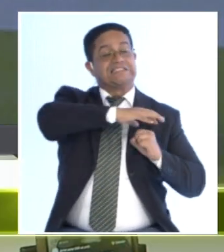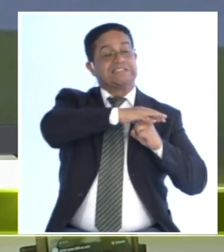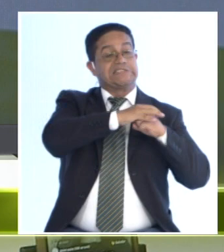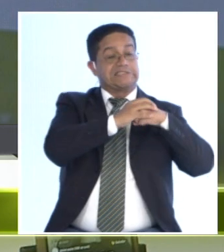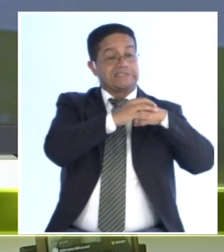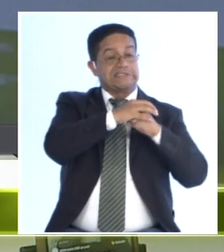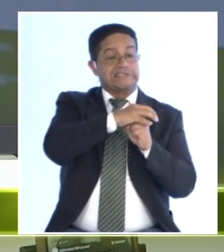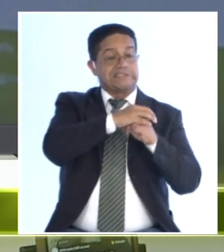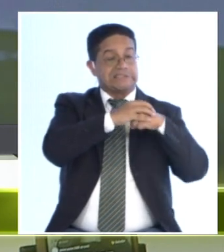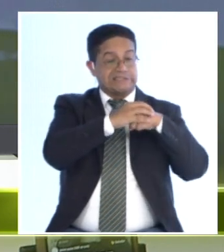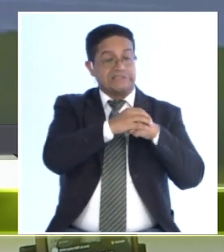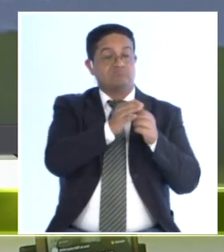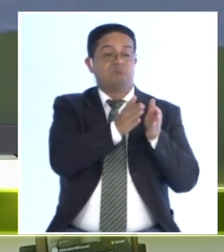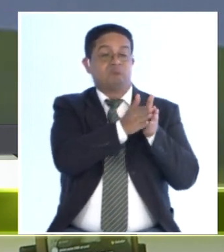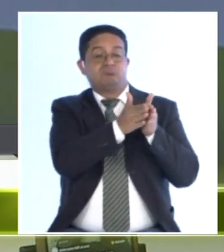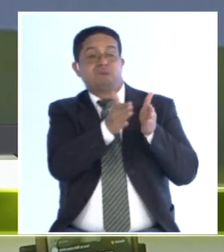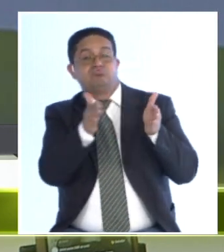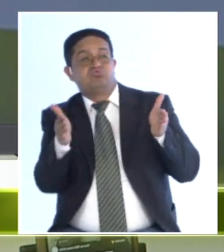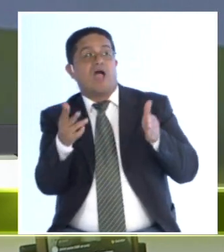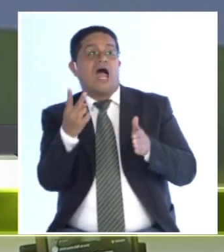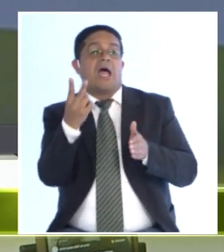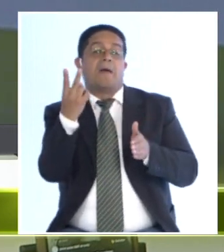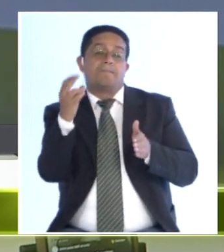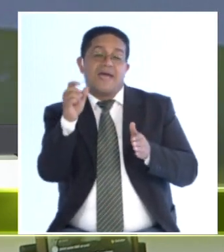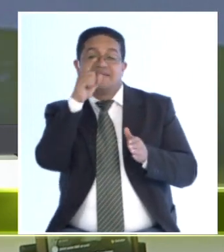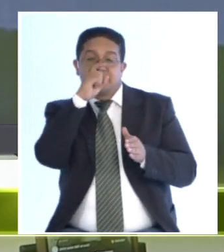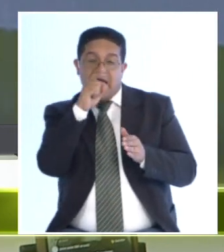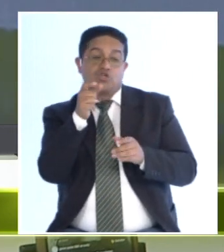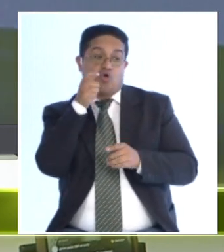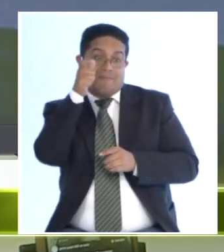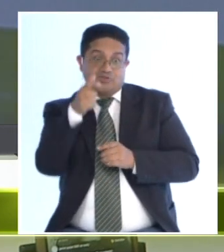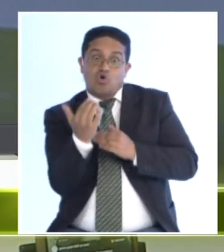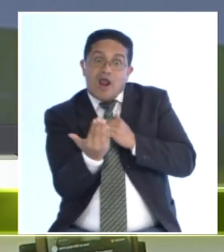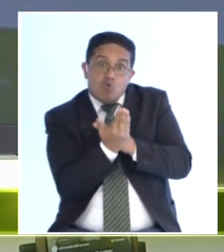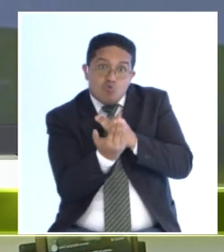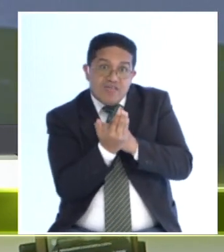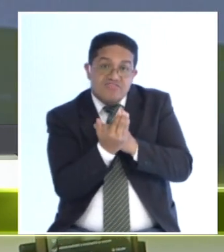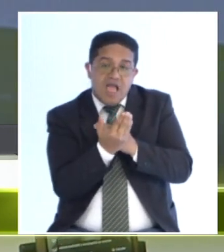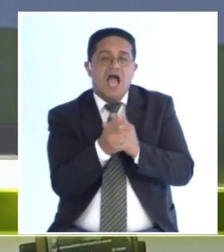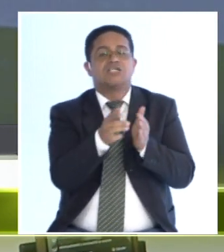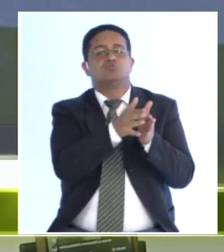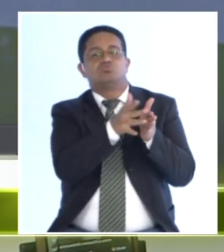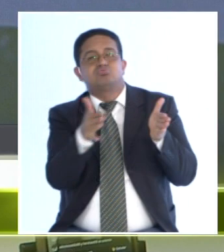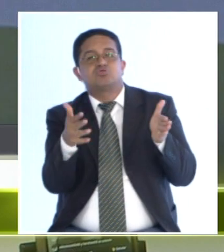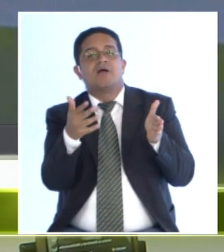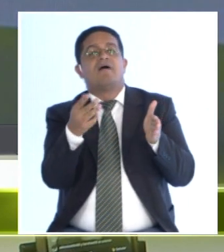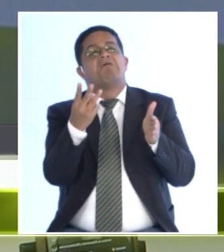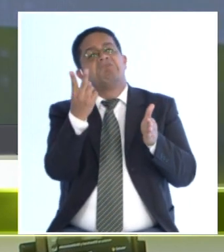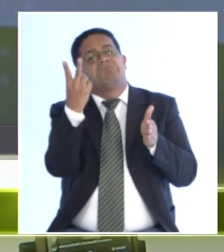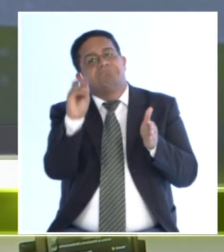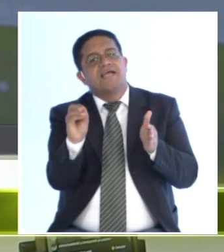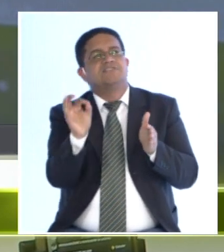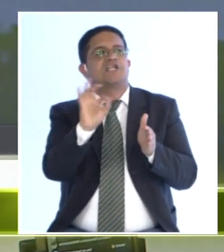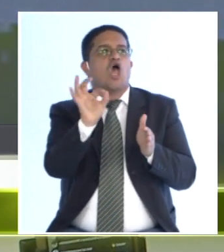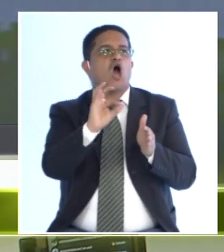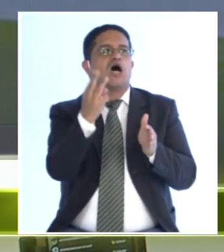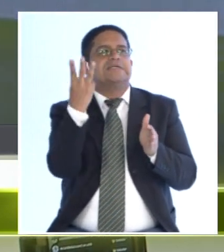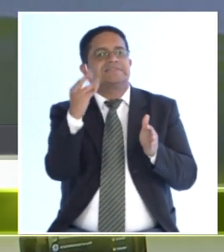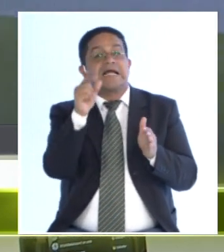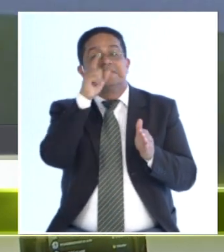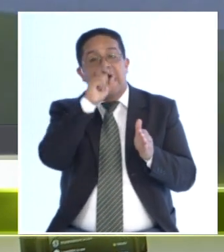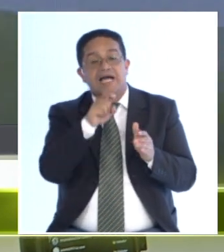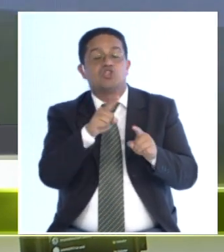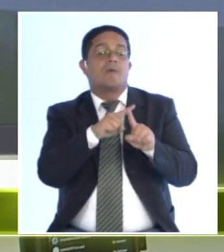la duración va entre 20 a 30 años si la cuida bastante bien. Por supuesto, como cualquier cirugía, tiene complicaciones,